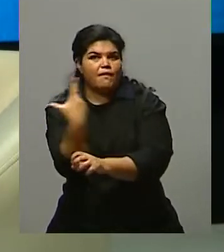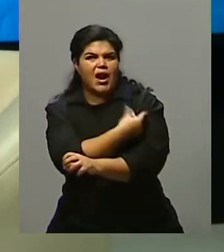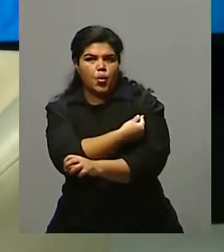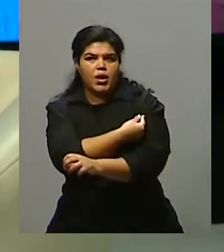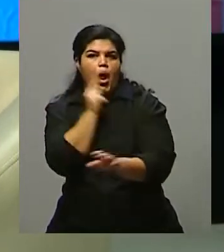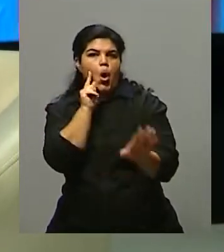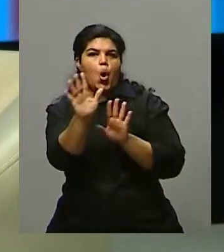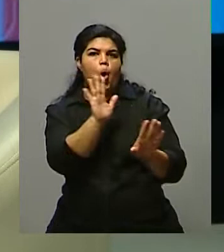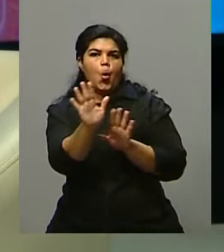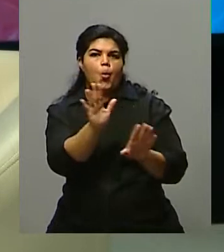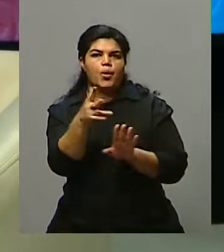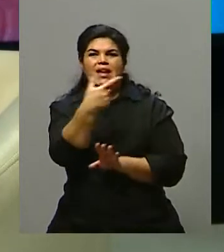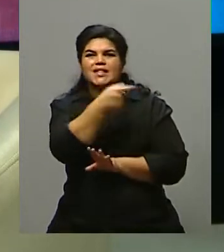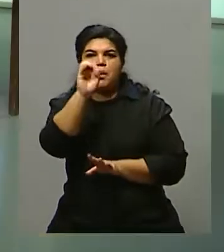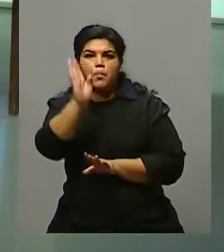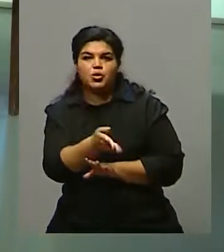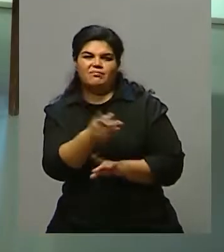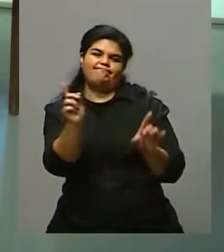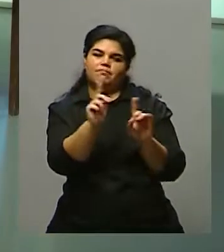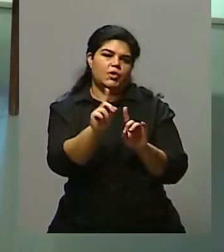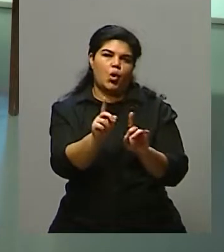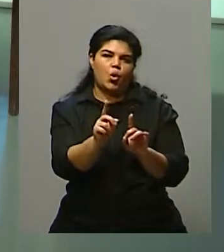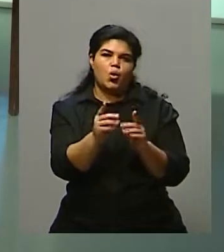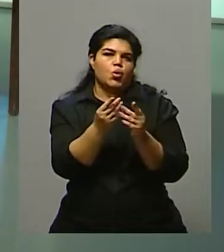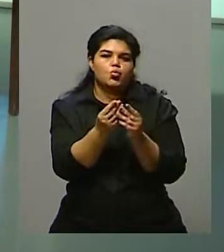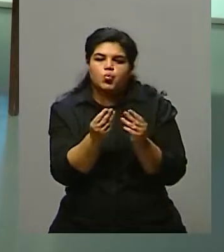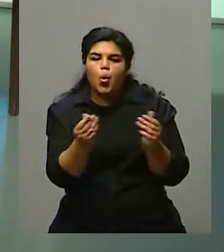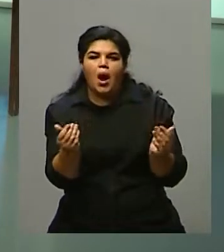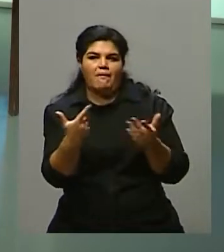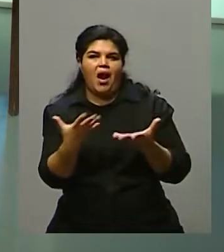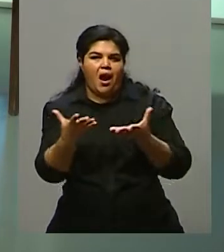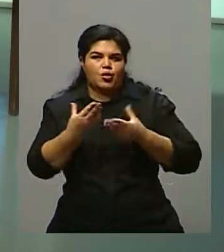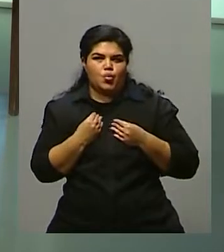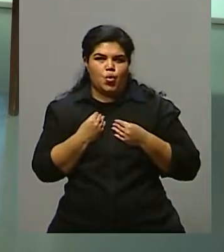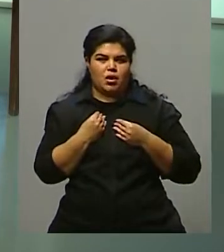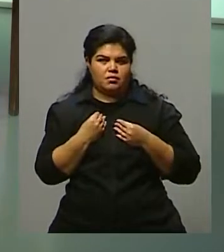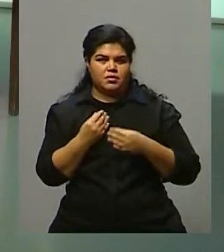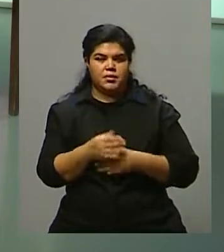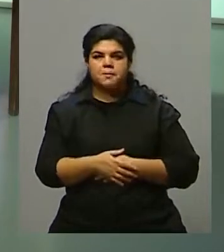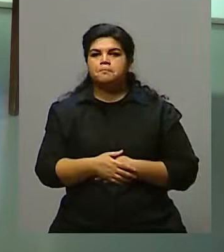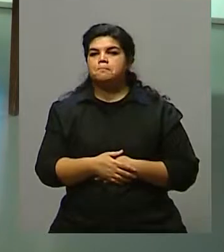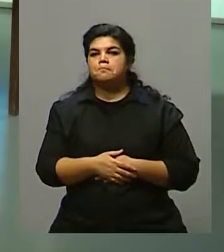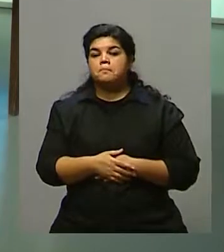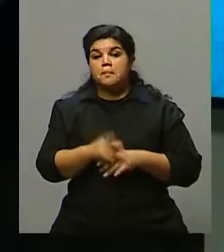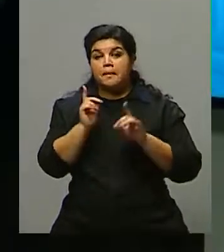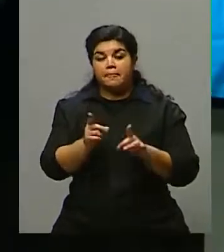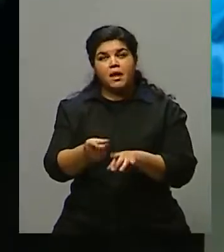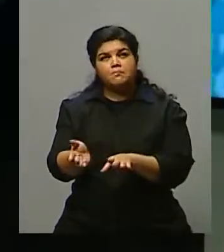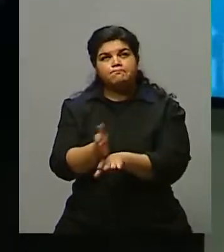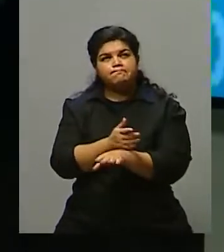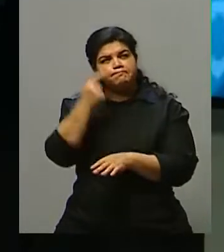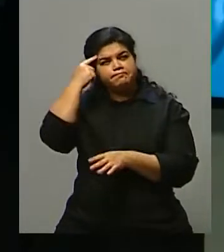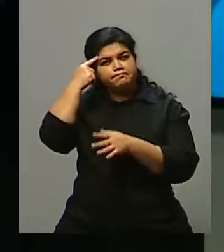eso pasa con todas las vacunas en general. ¿Sí? Tal cual. Leonardo, pensando un poquito en esto que hacías referencia,